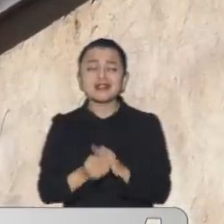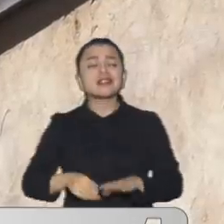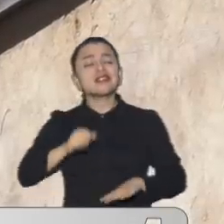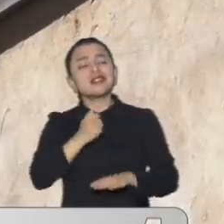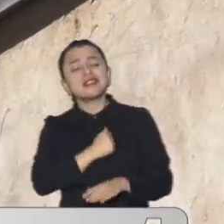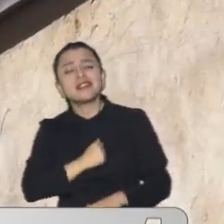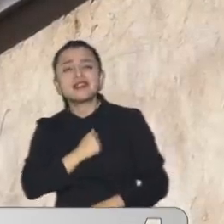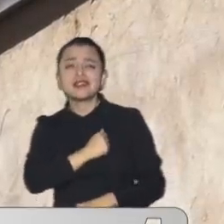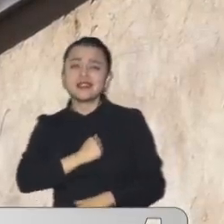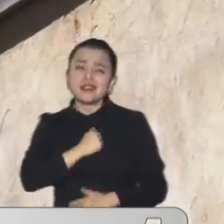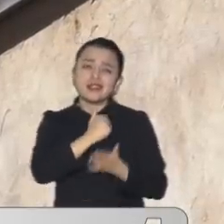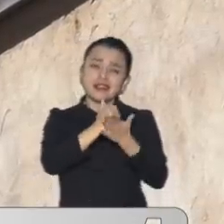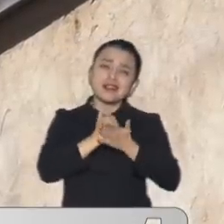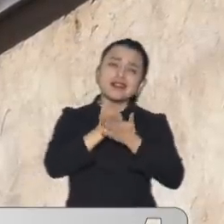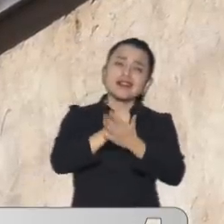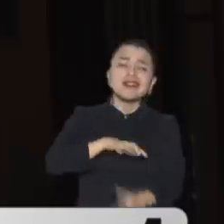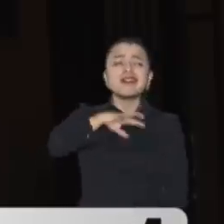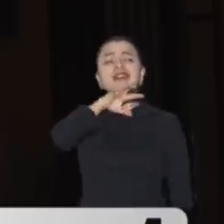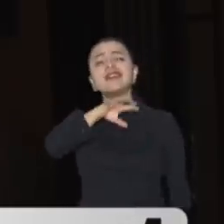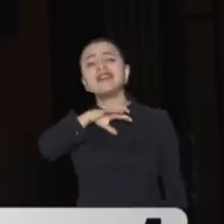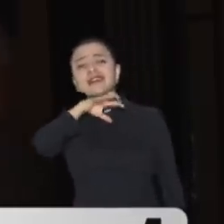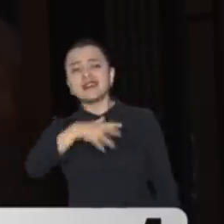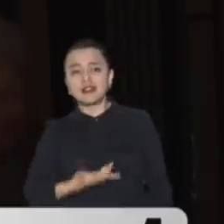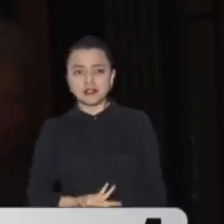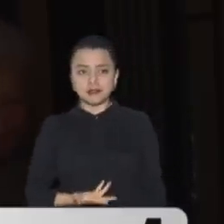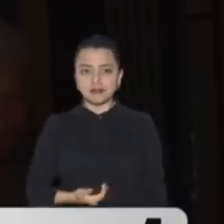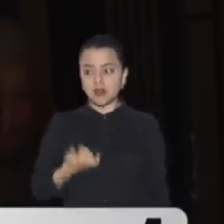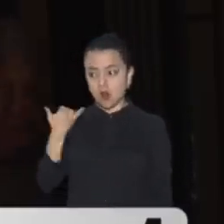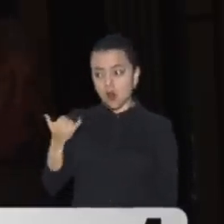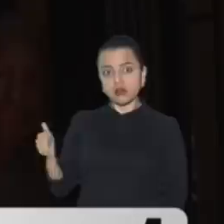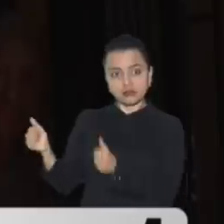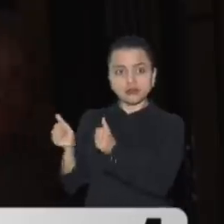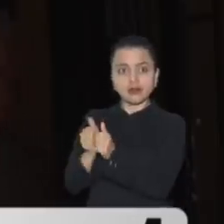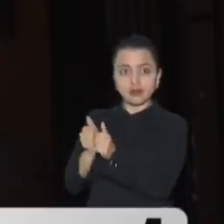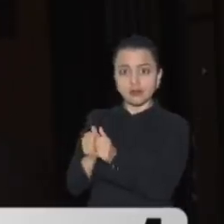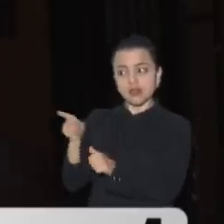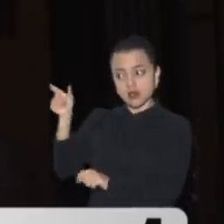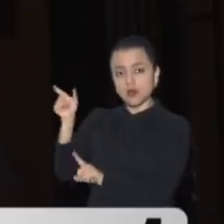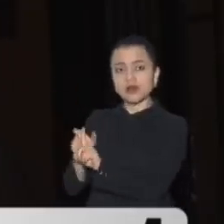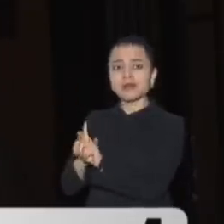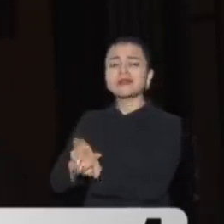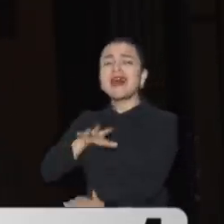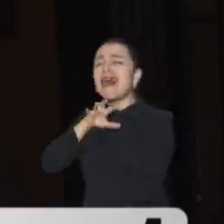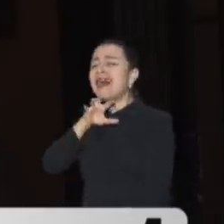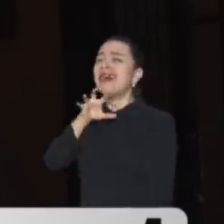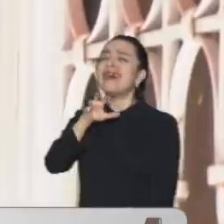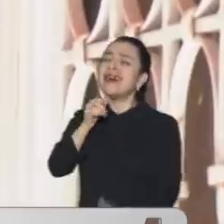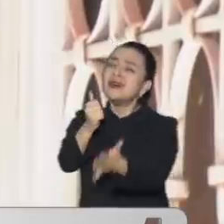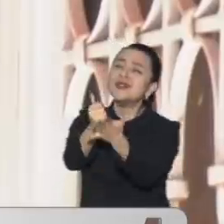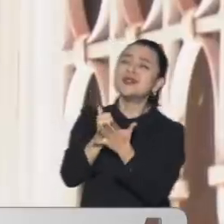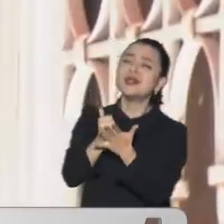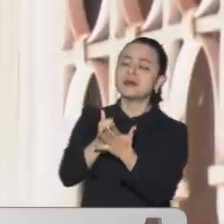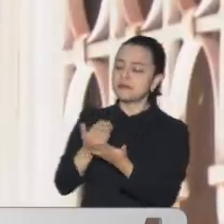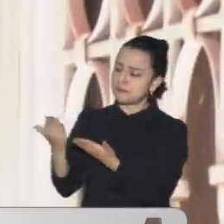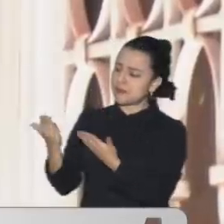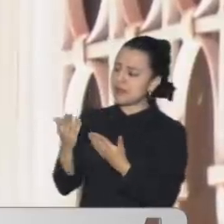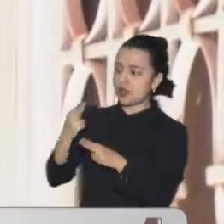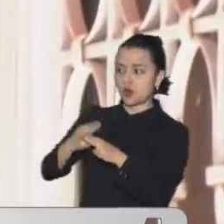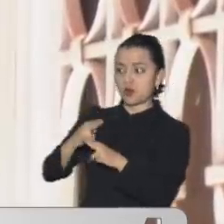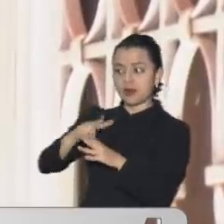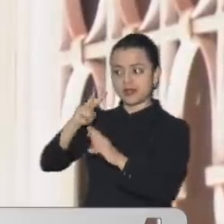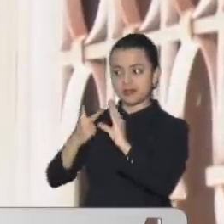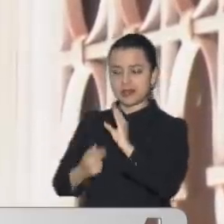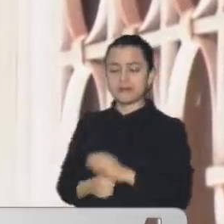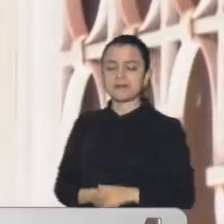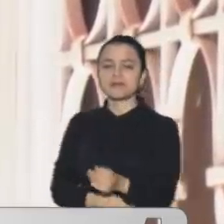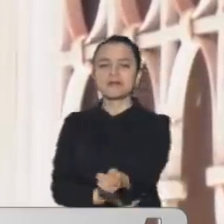alcaldía de Bogotá. Justamente nos encontramos a esta hora con una de las personas que hace ese llamado, ese grito de auxilio. Bienvenida a CMI, por favor, su nombre y